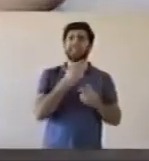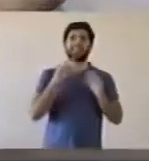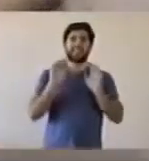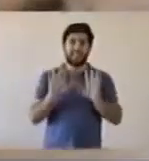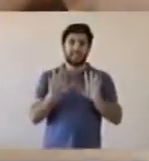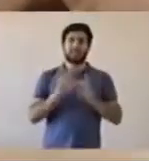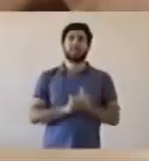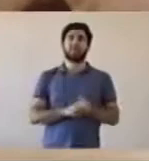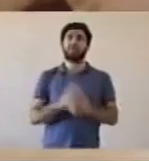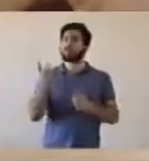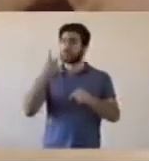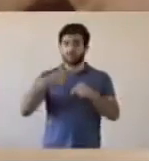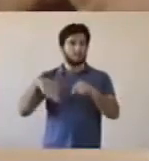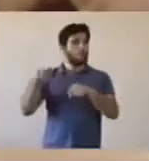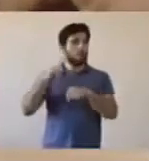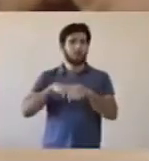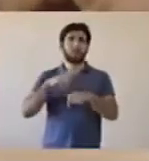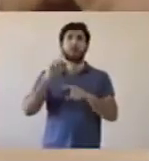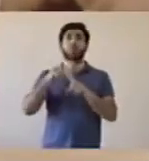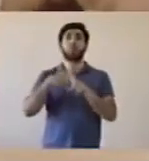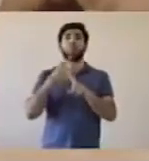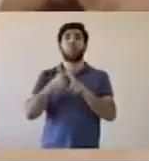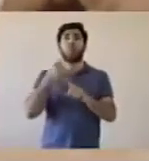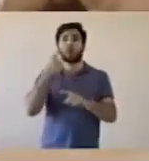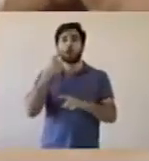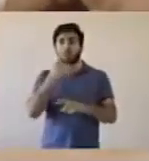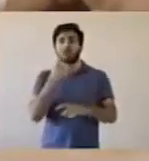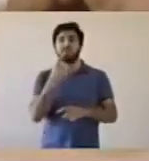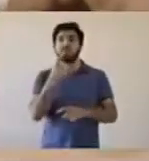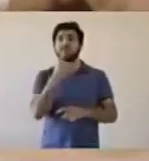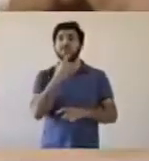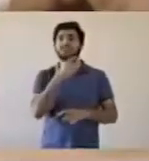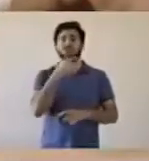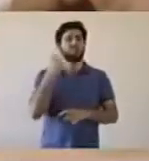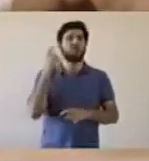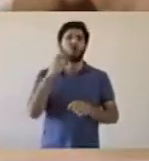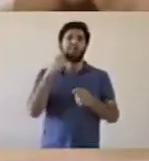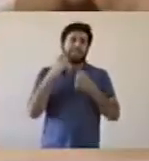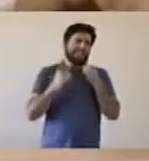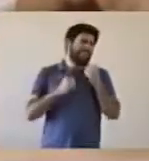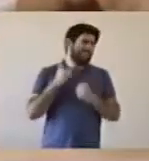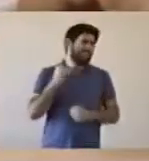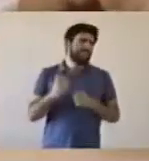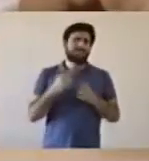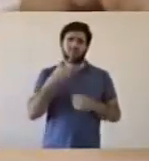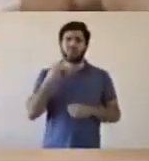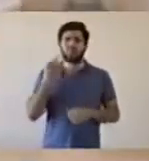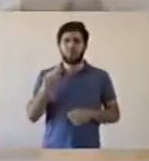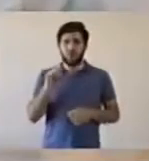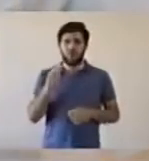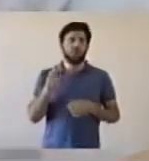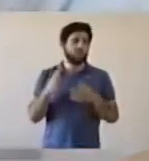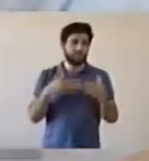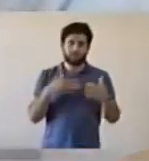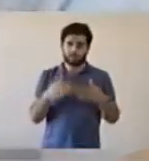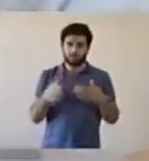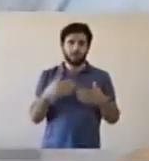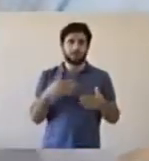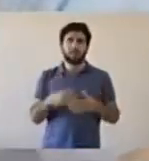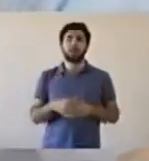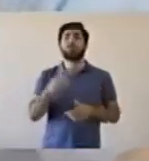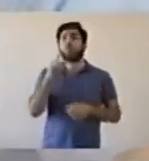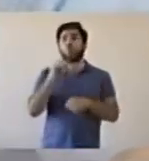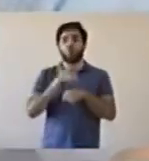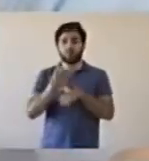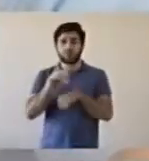abajo. Es normal que cuando empiezan a aparecer, los bebés se irriten o estén inquietos por la molestia. Un buen consejo para los